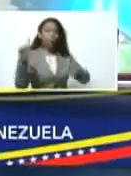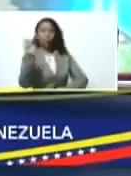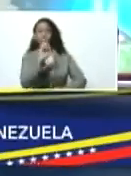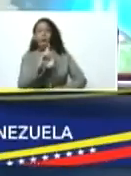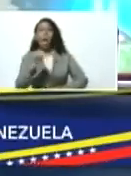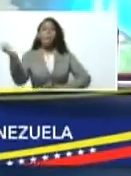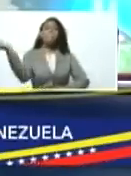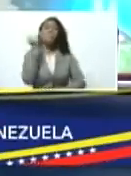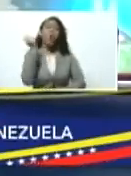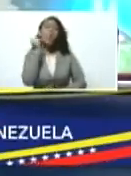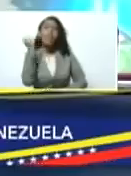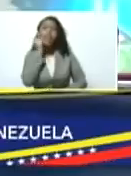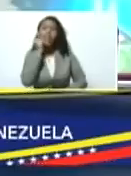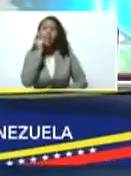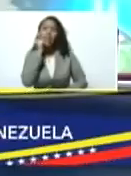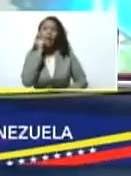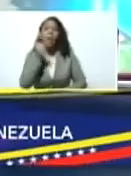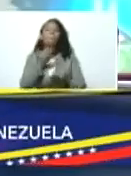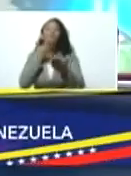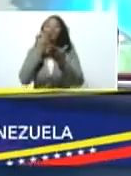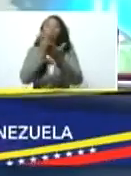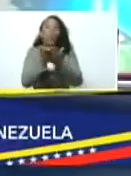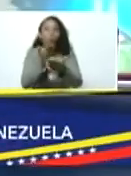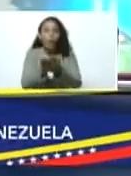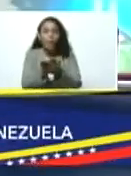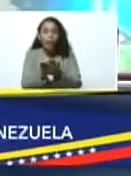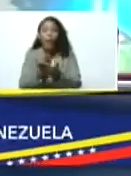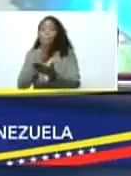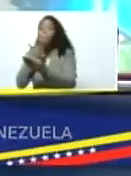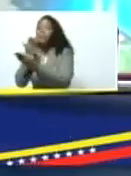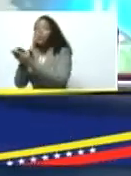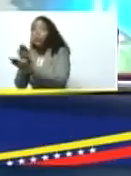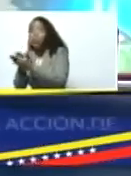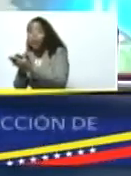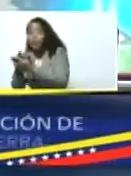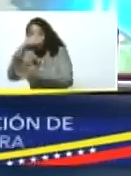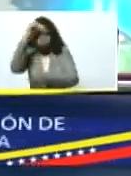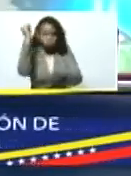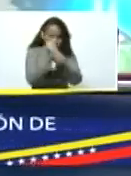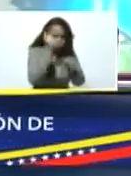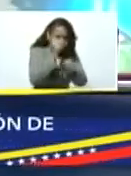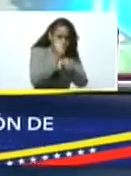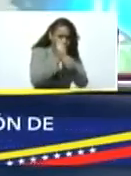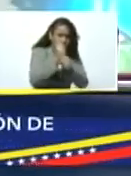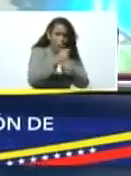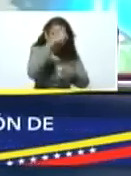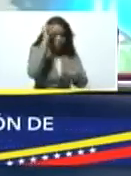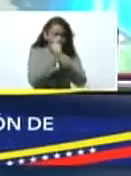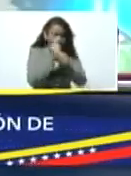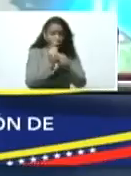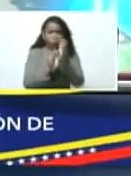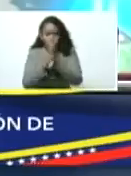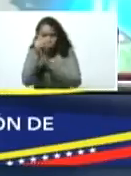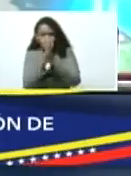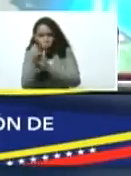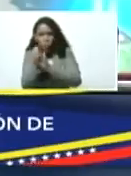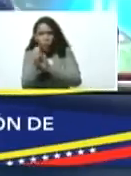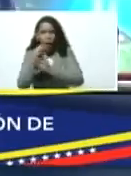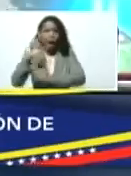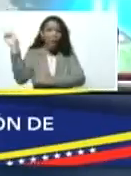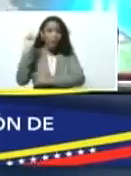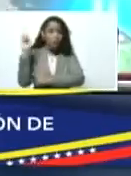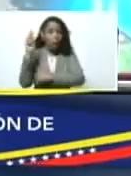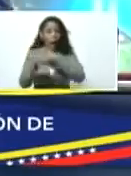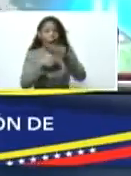protesta a la propuesta, y de la propuesta al trabajo, y del trabajo al emprendimiento, y Venezuela